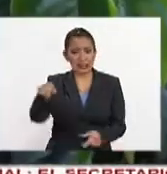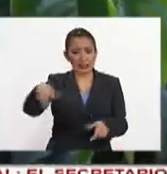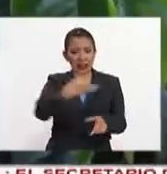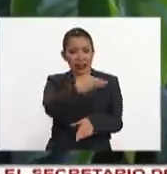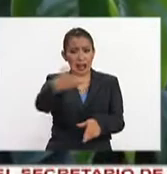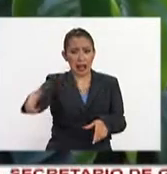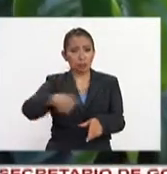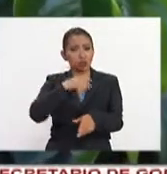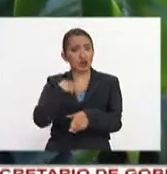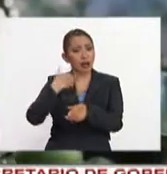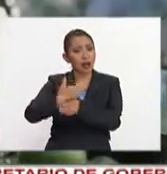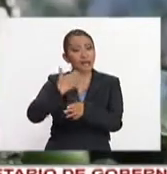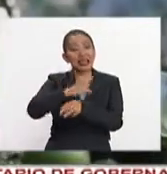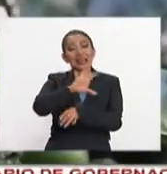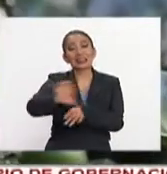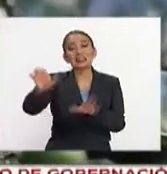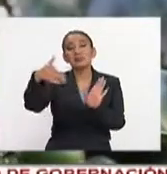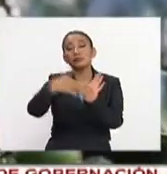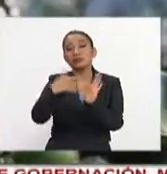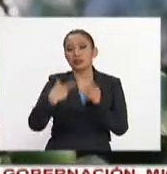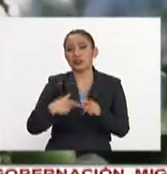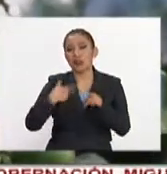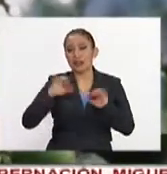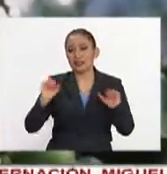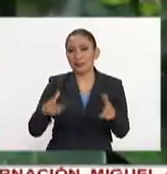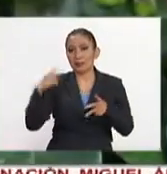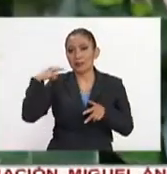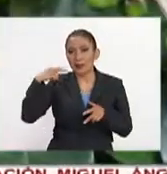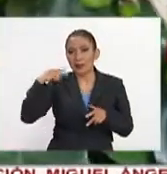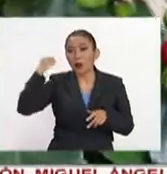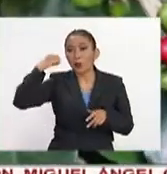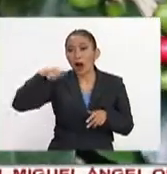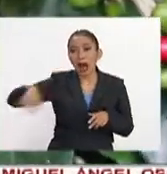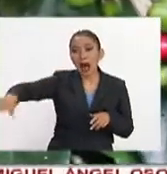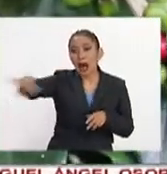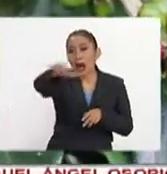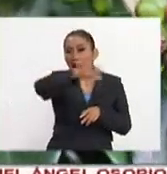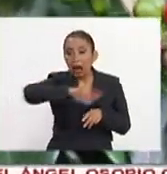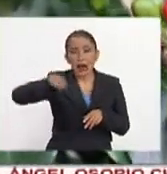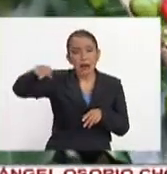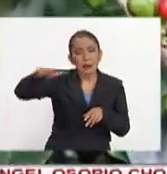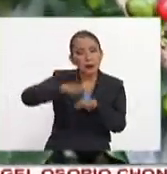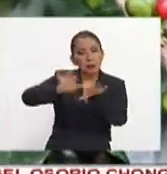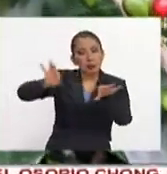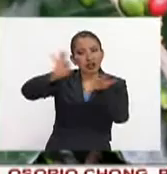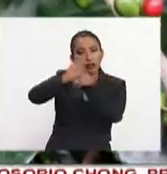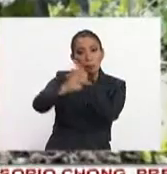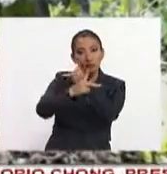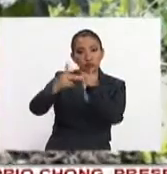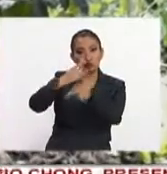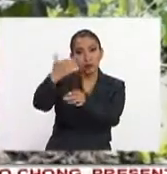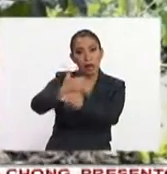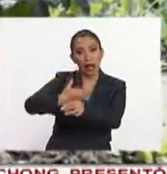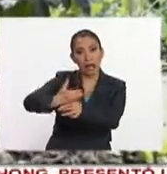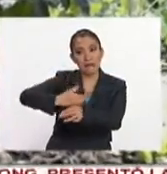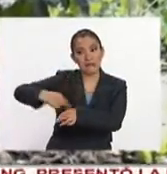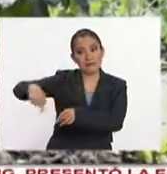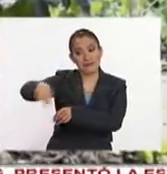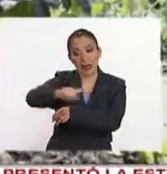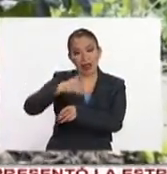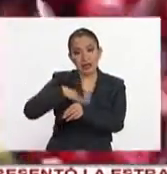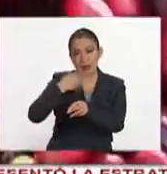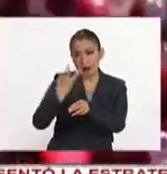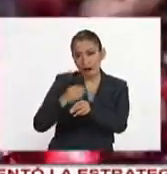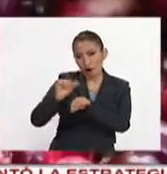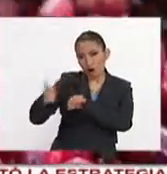cultivo, del cual dependen 500,000 personas. Chiapas, Veracruz y Oaxaca, dijo, son los principales productores del país,